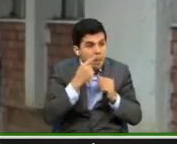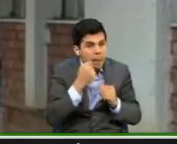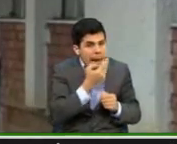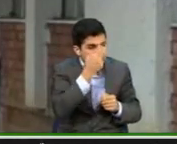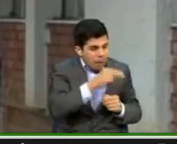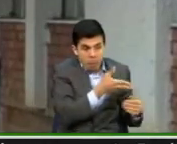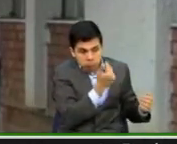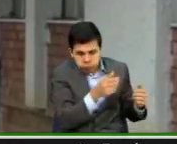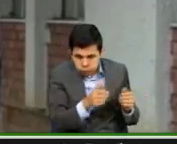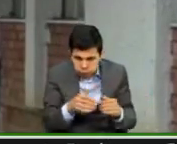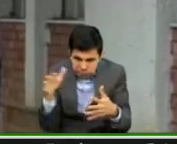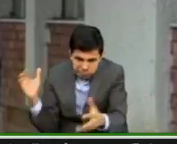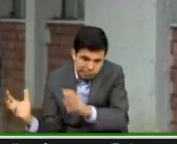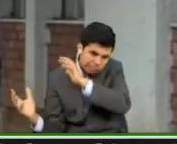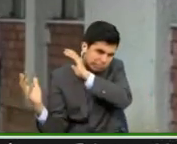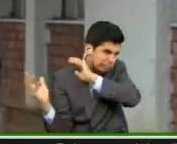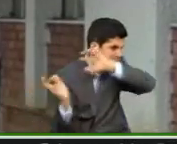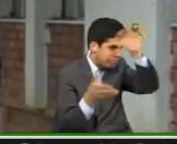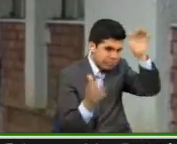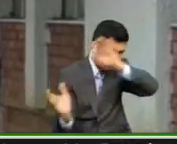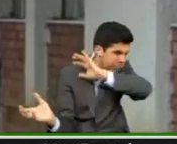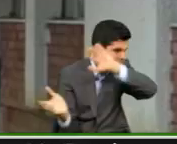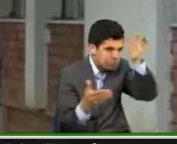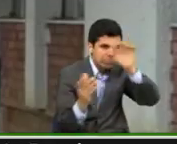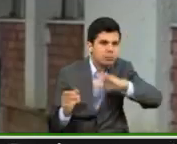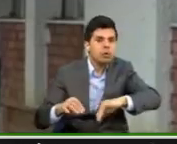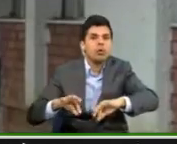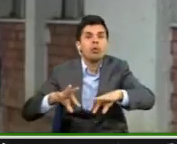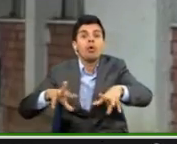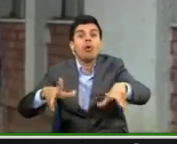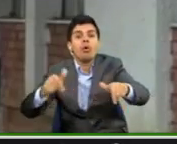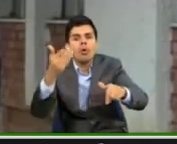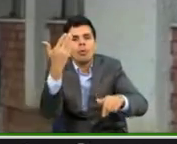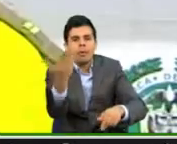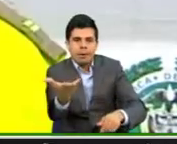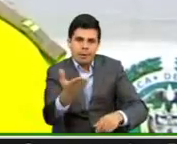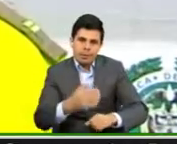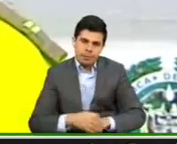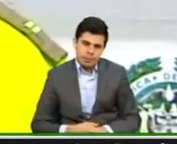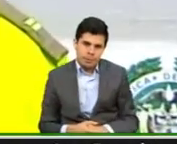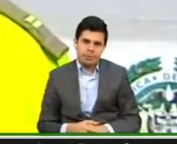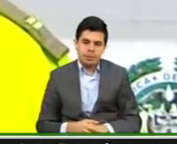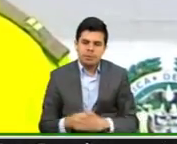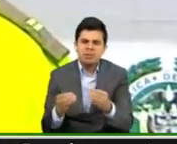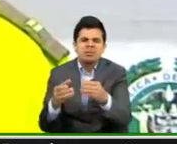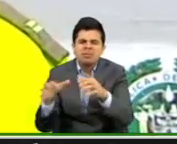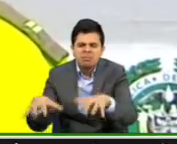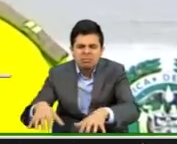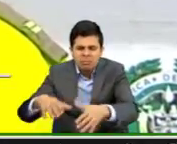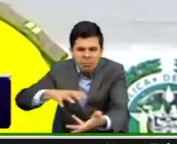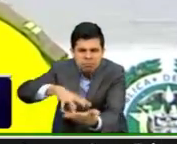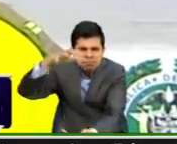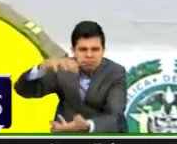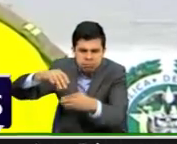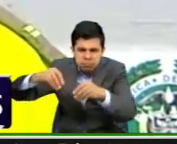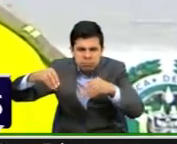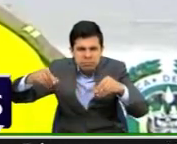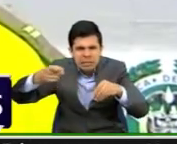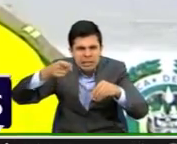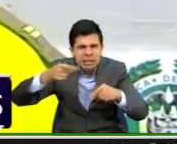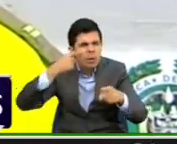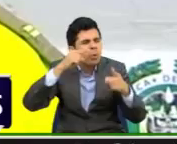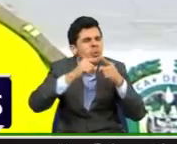a las que se les entregan a los damnificados por la ola invernal los cuales manifiestan ver que una oportunidad una oportunidad